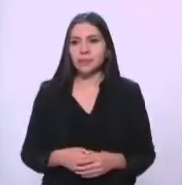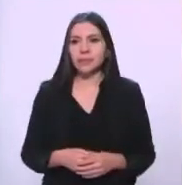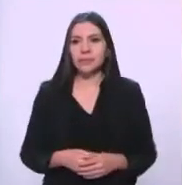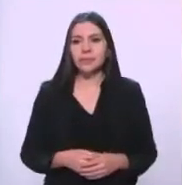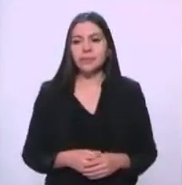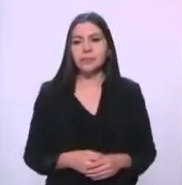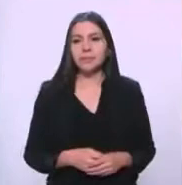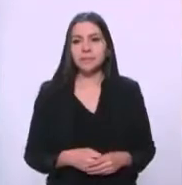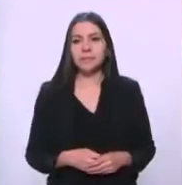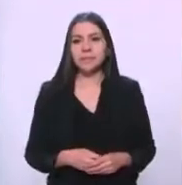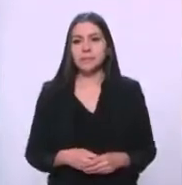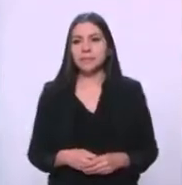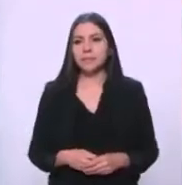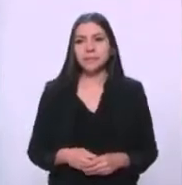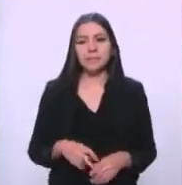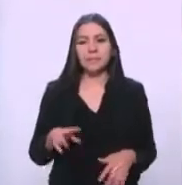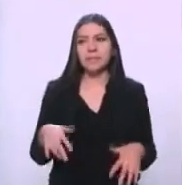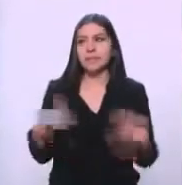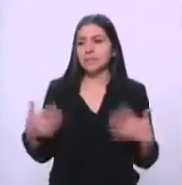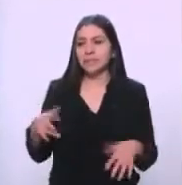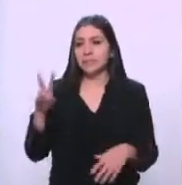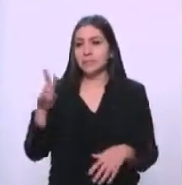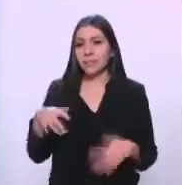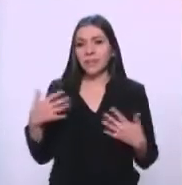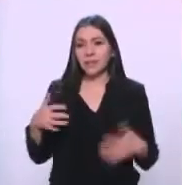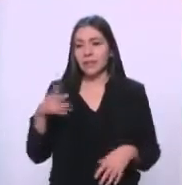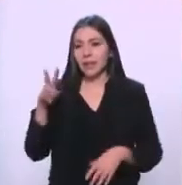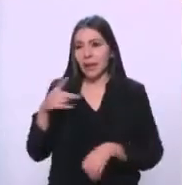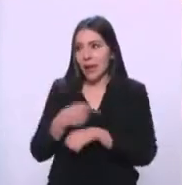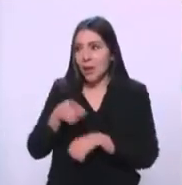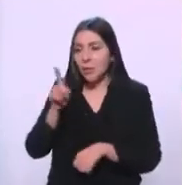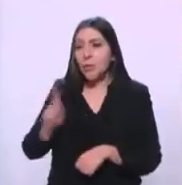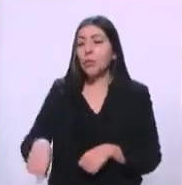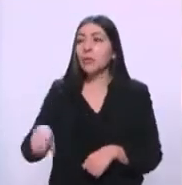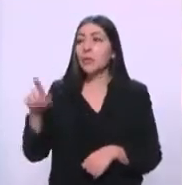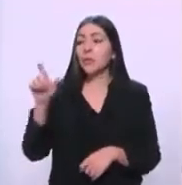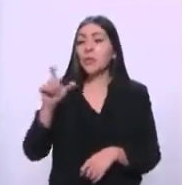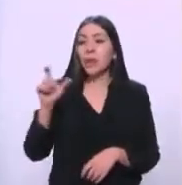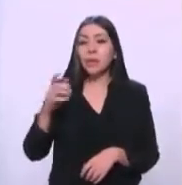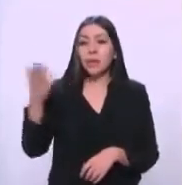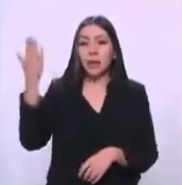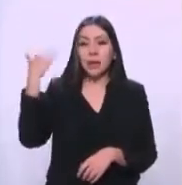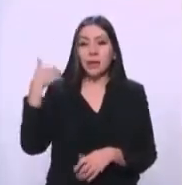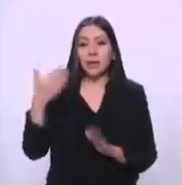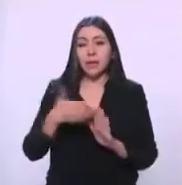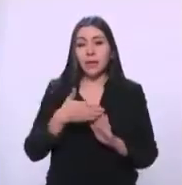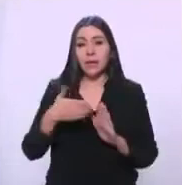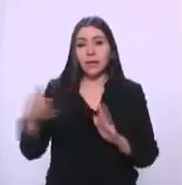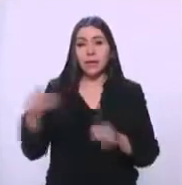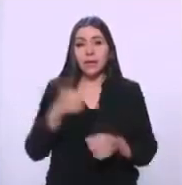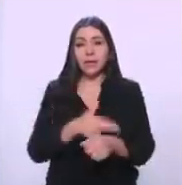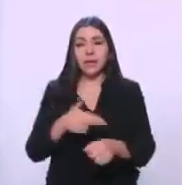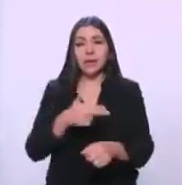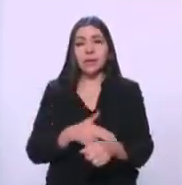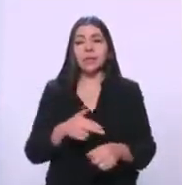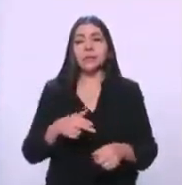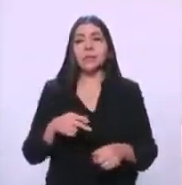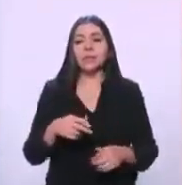Estuvo bien, muy cabrón. O sea, fue un proceso, o sea, imagínate que veníamos de un proceso donde